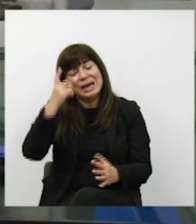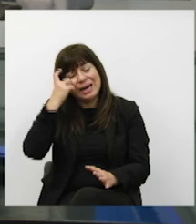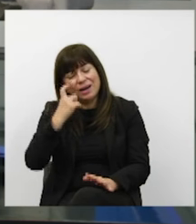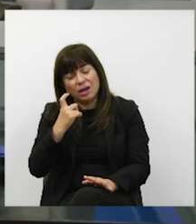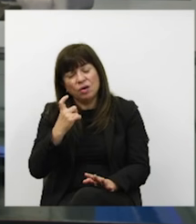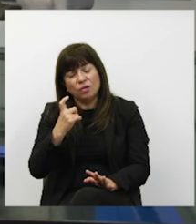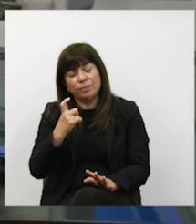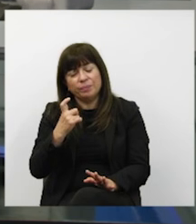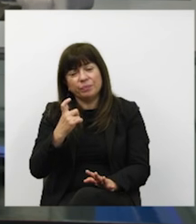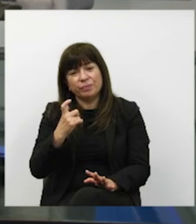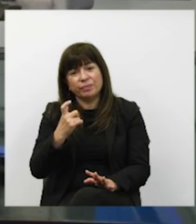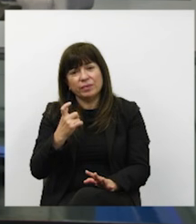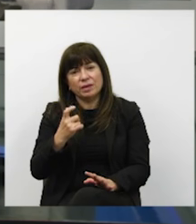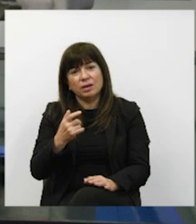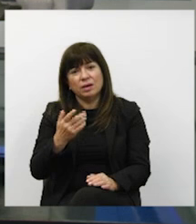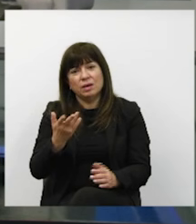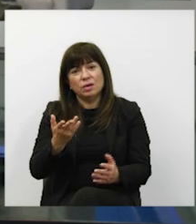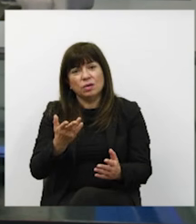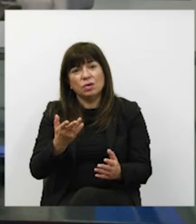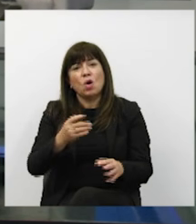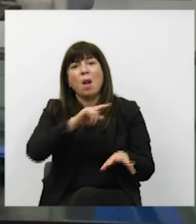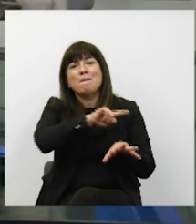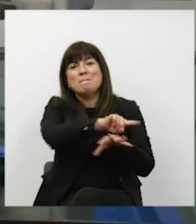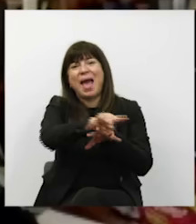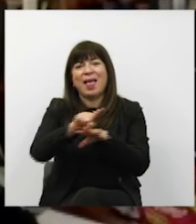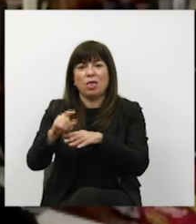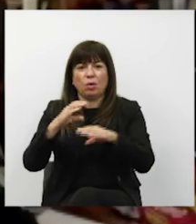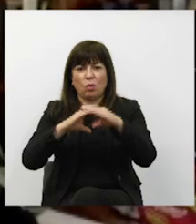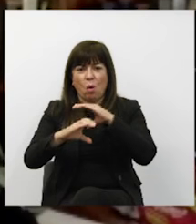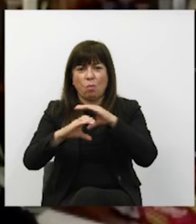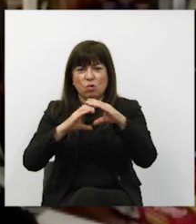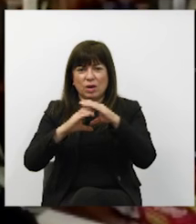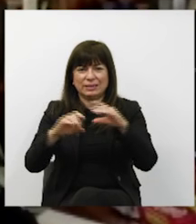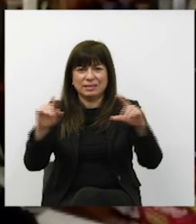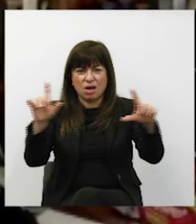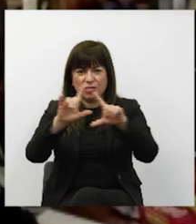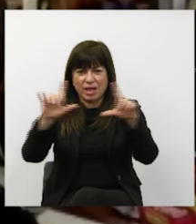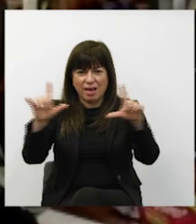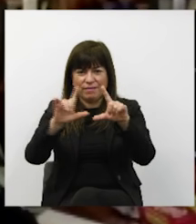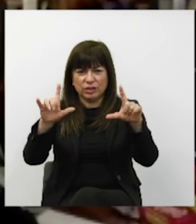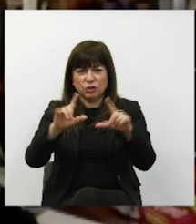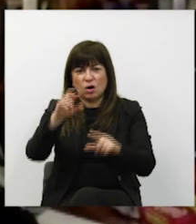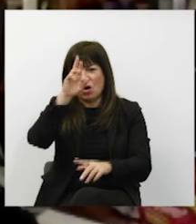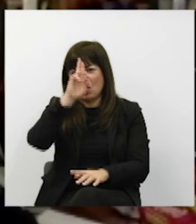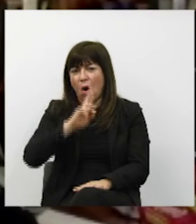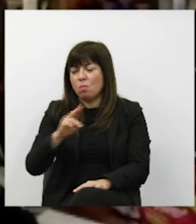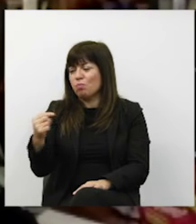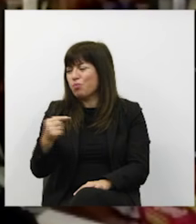Creo que los medios de comunicación han jugado un rol muy negativo